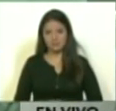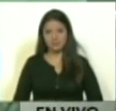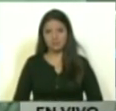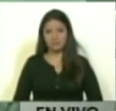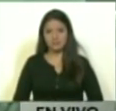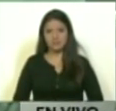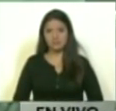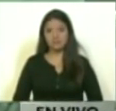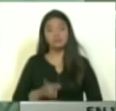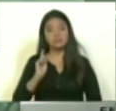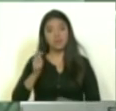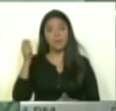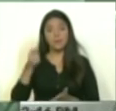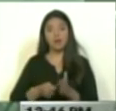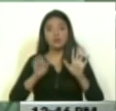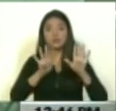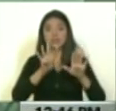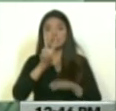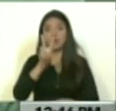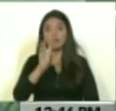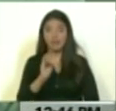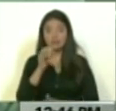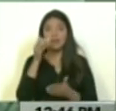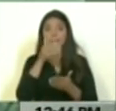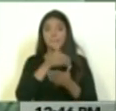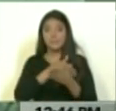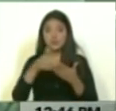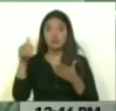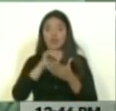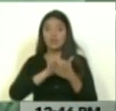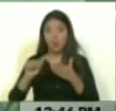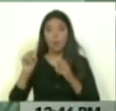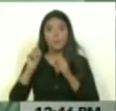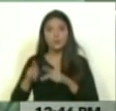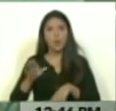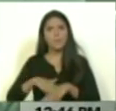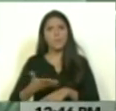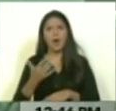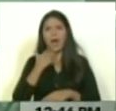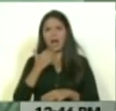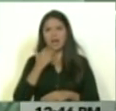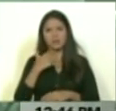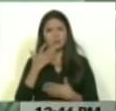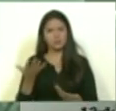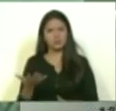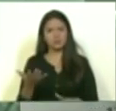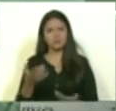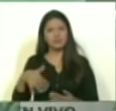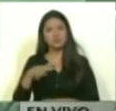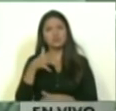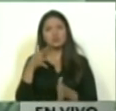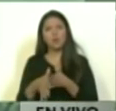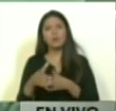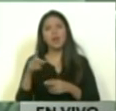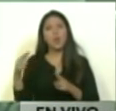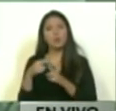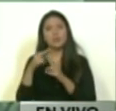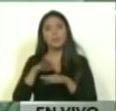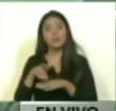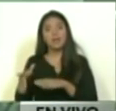Tuvo que pagar 920 millones de dólares en su oportunidad por un escándalo llamado la ballena de Londres, porque ellos mismos